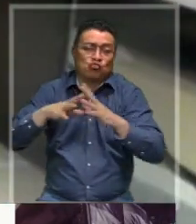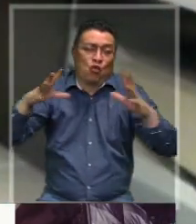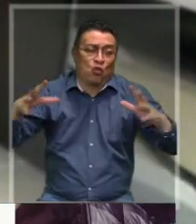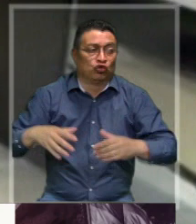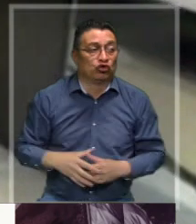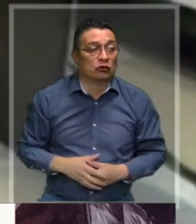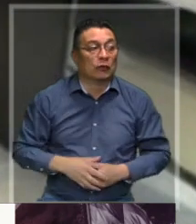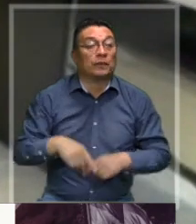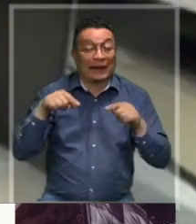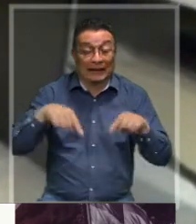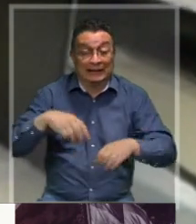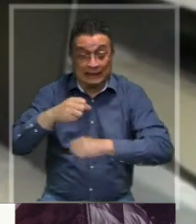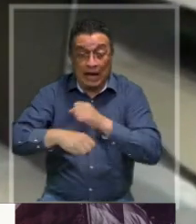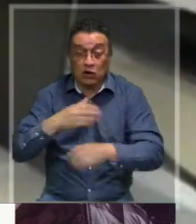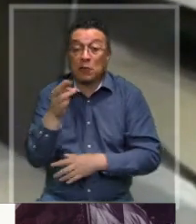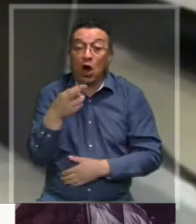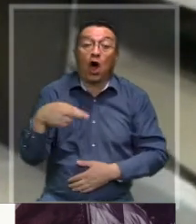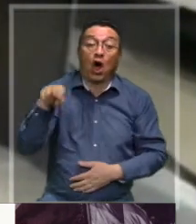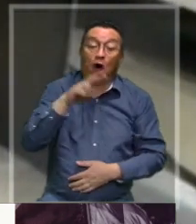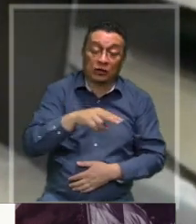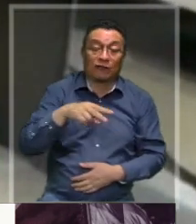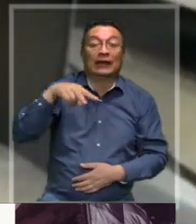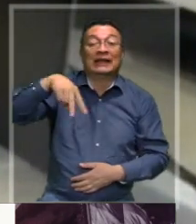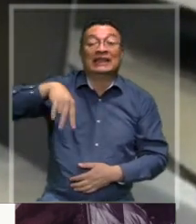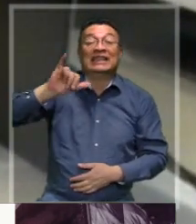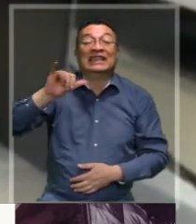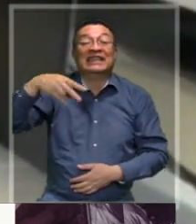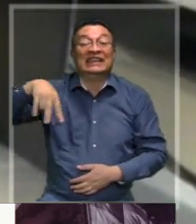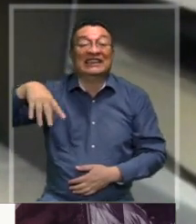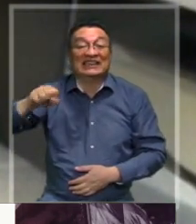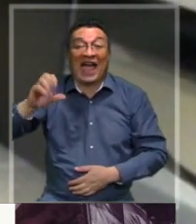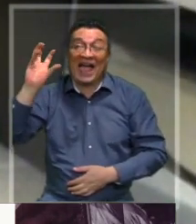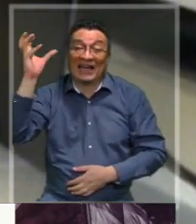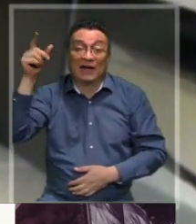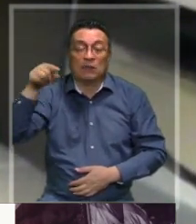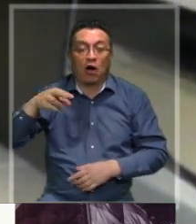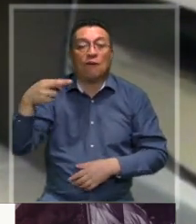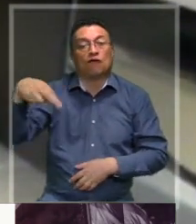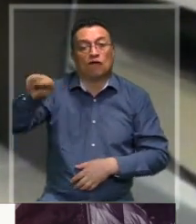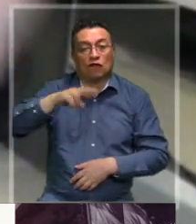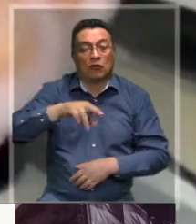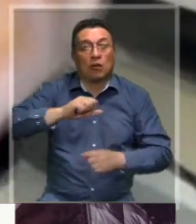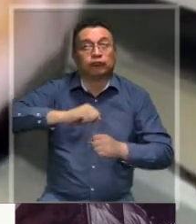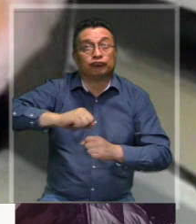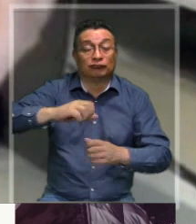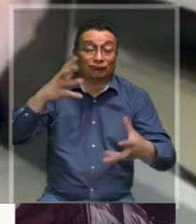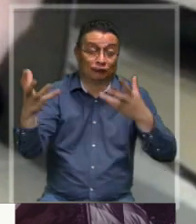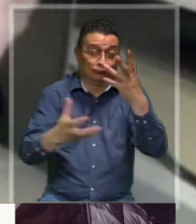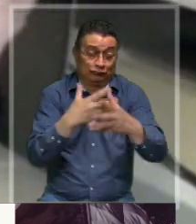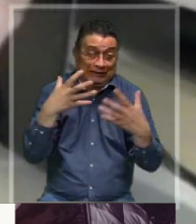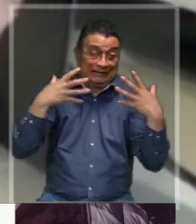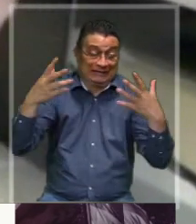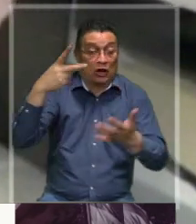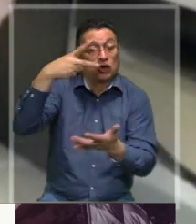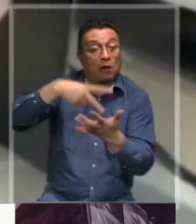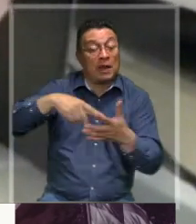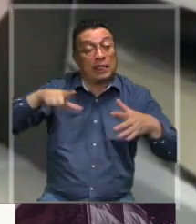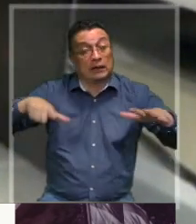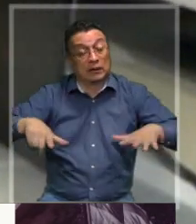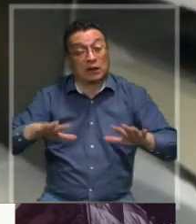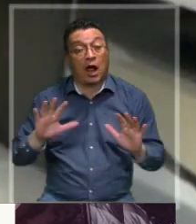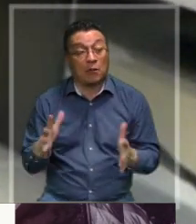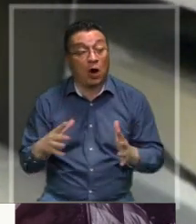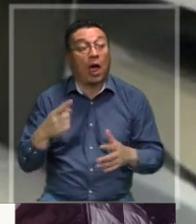Este año, quizás otra vez, la Niña evite que vuelvan los mega incendios, como los que tuvimos en el 2017.